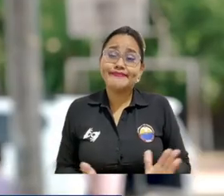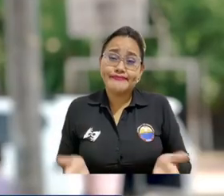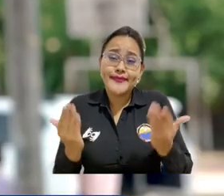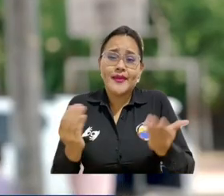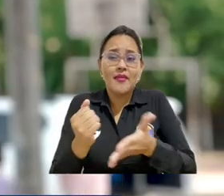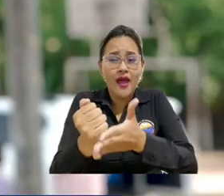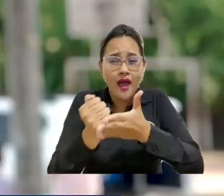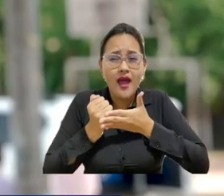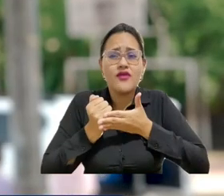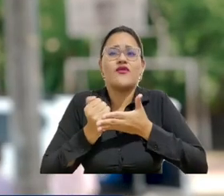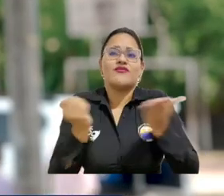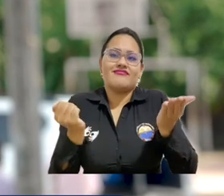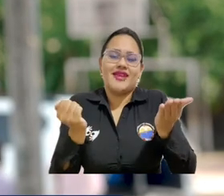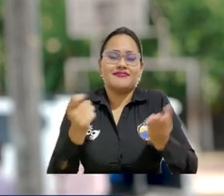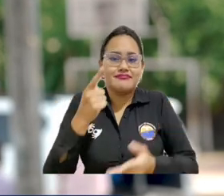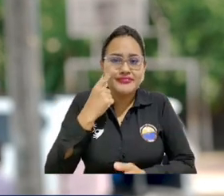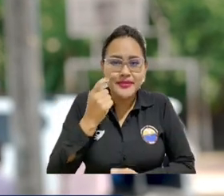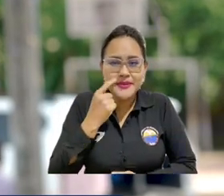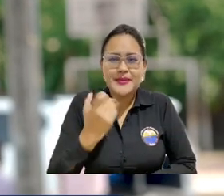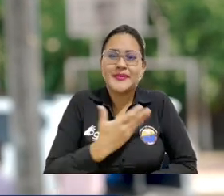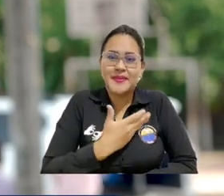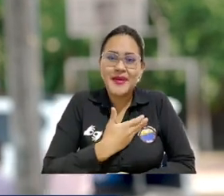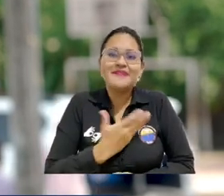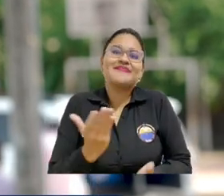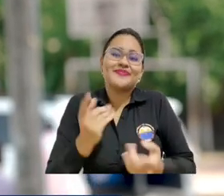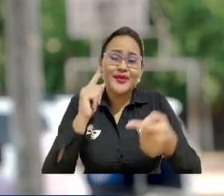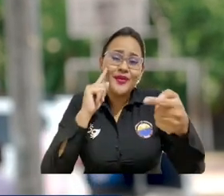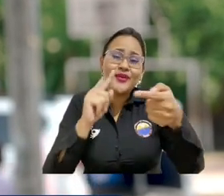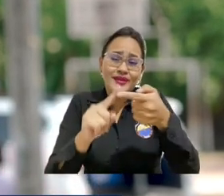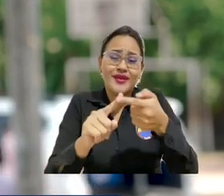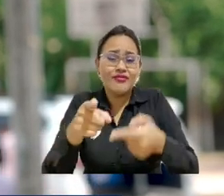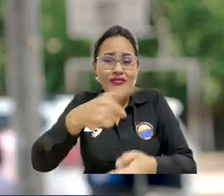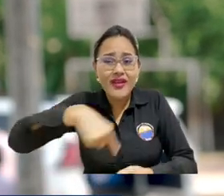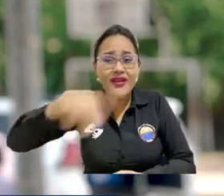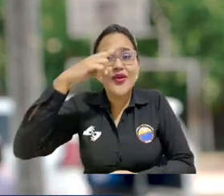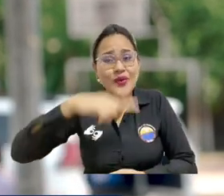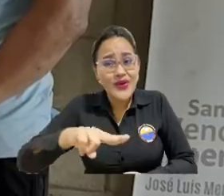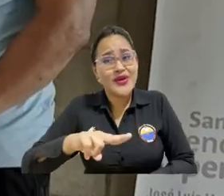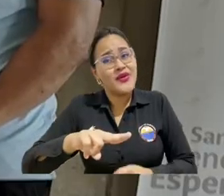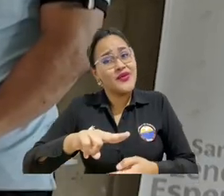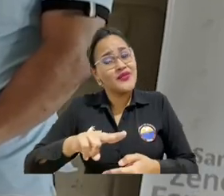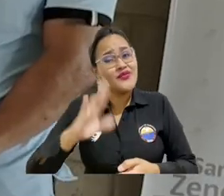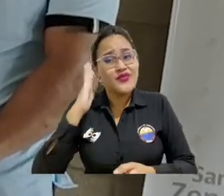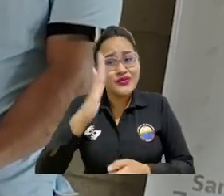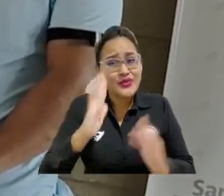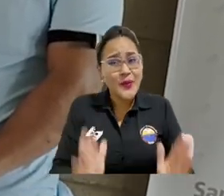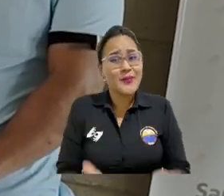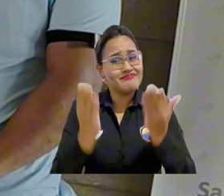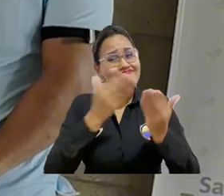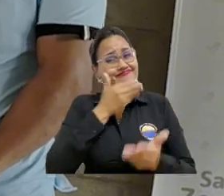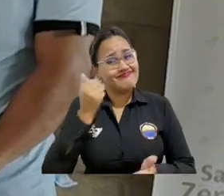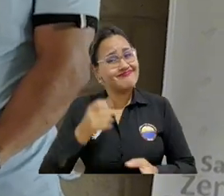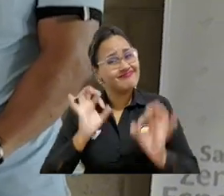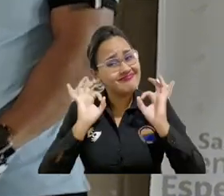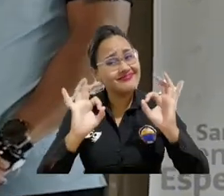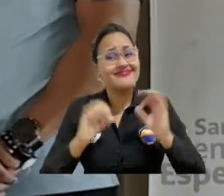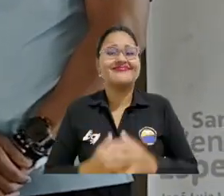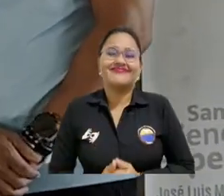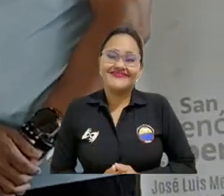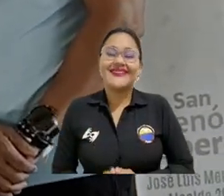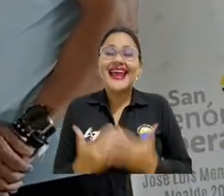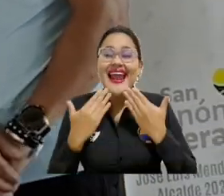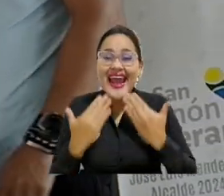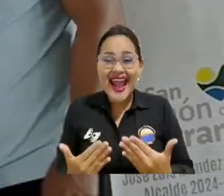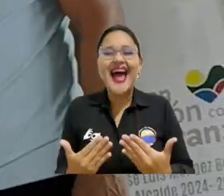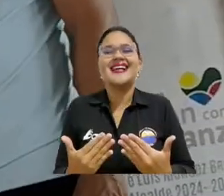ayudan a muchos padres de familia a que puedan llevar a sus hijos a un mejor futuro. Gracias a esto, muchos estudiantes pueden tener muchas